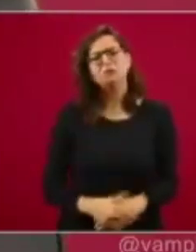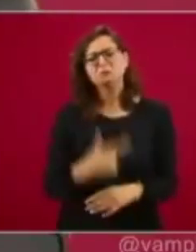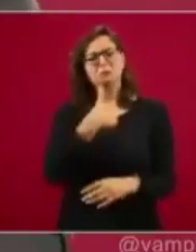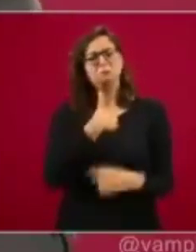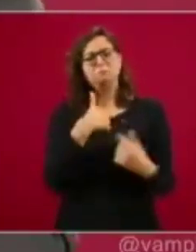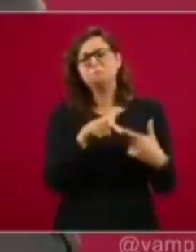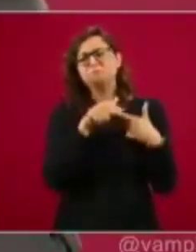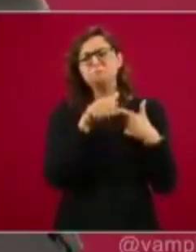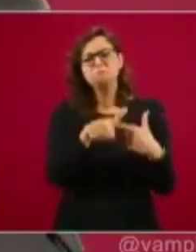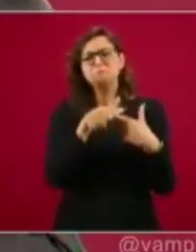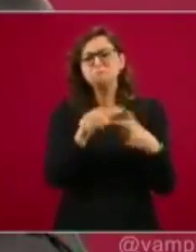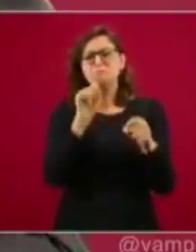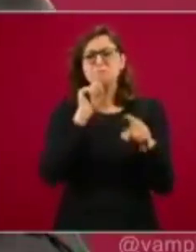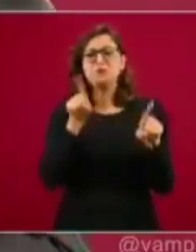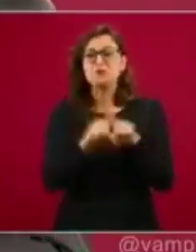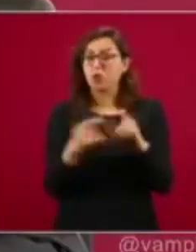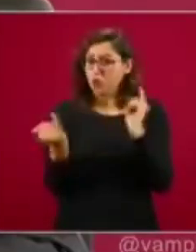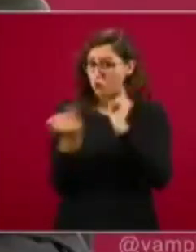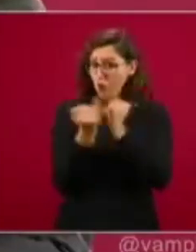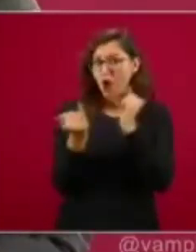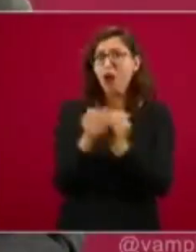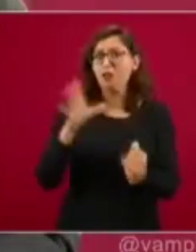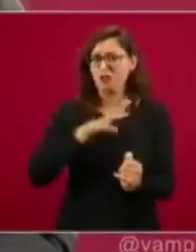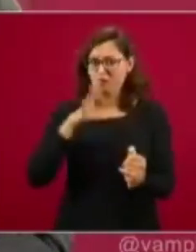Hay una encuesta internacional